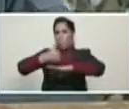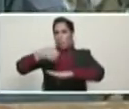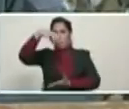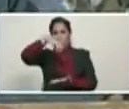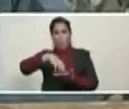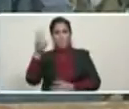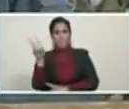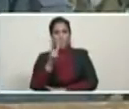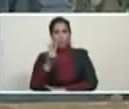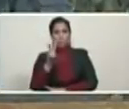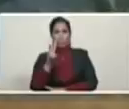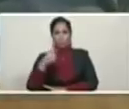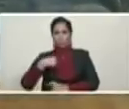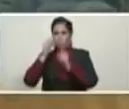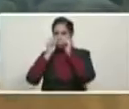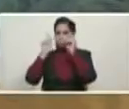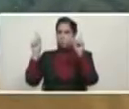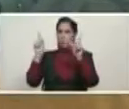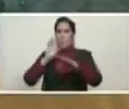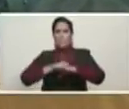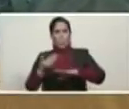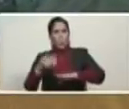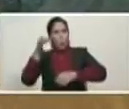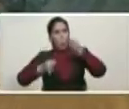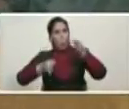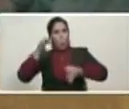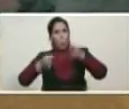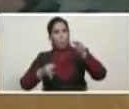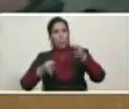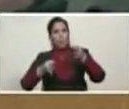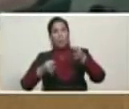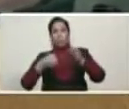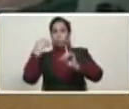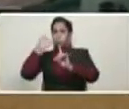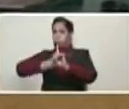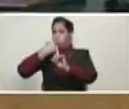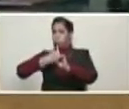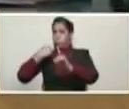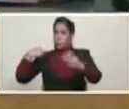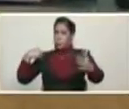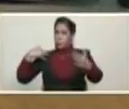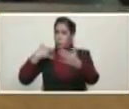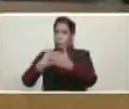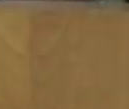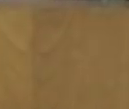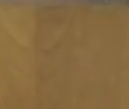me impresioné porque, bueno, la jornada fue extensa. Toda la jornada duró